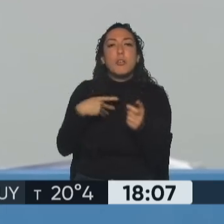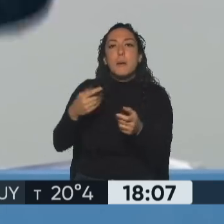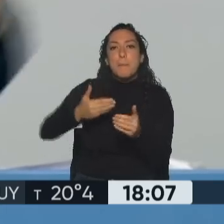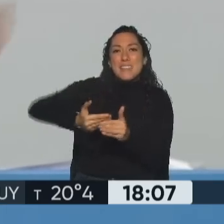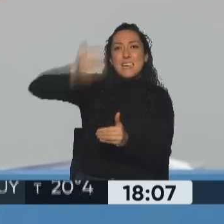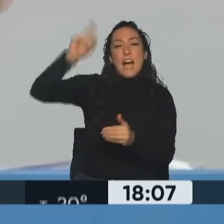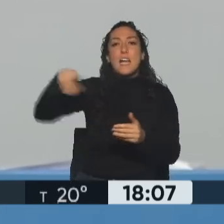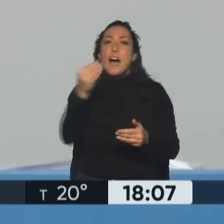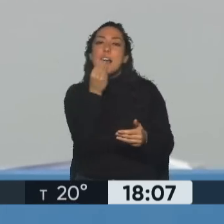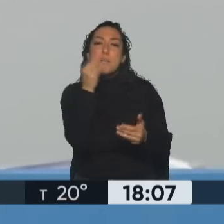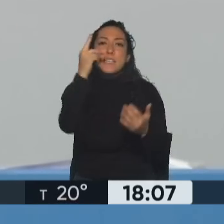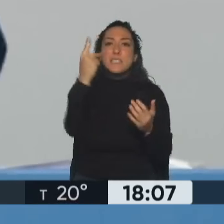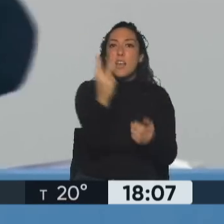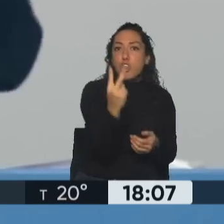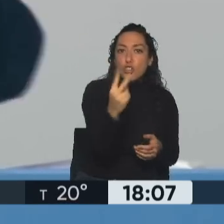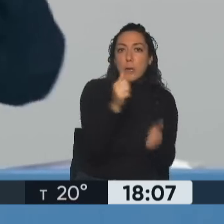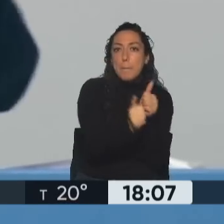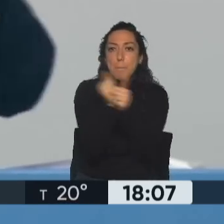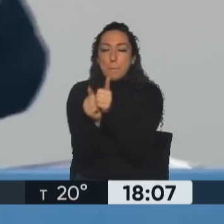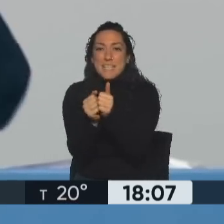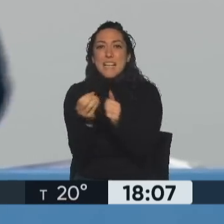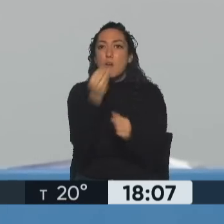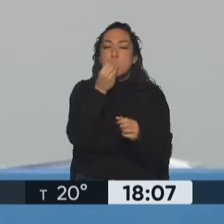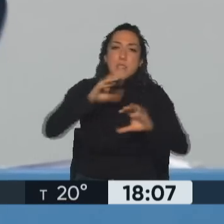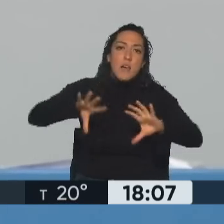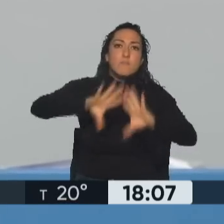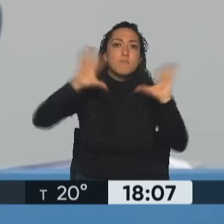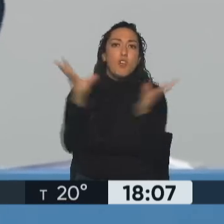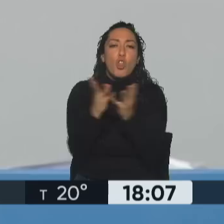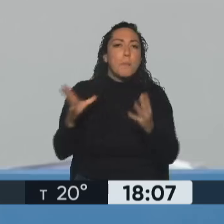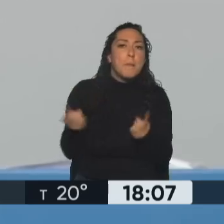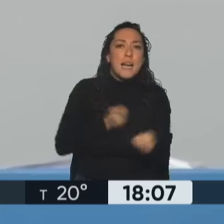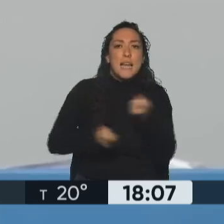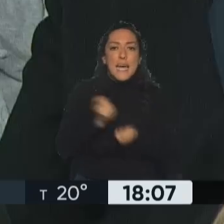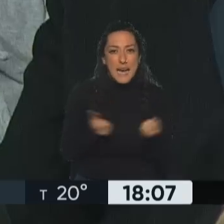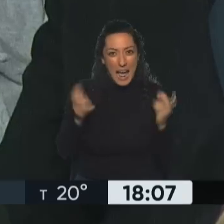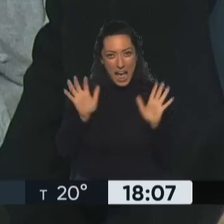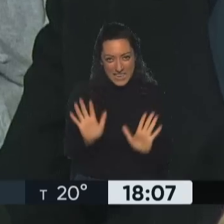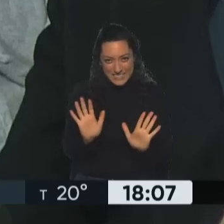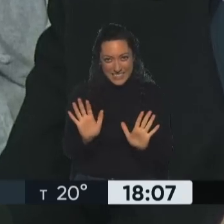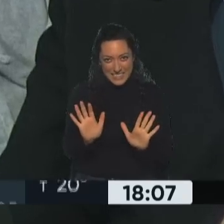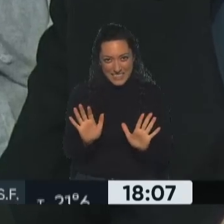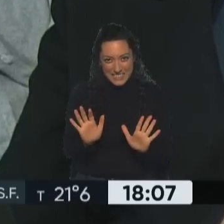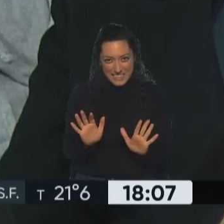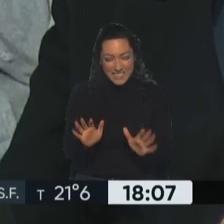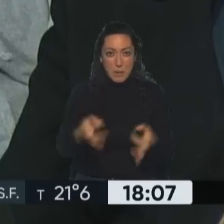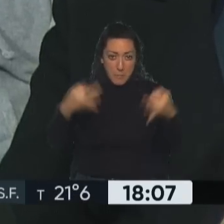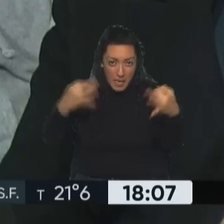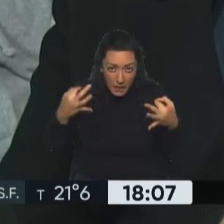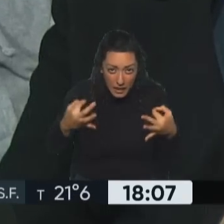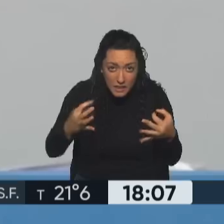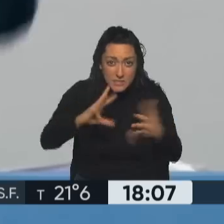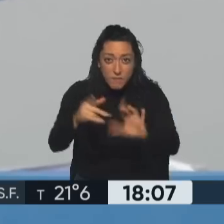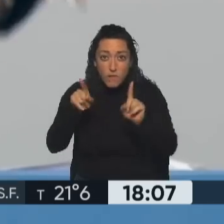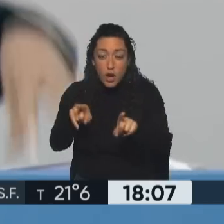alimenticias, el 80% de todo. Y así puedo seguir sucesivamente. ¿Es sensato? ¿Es de sentido común decir que